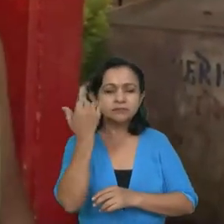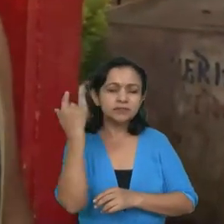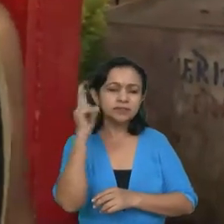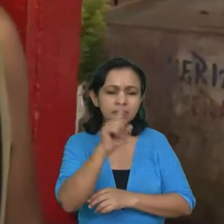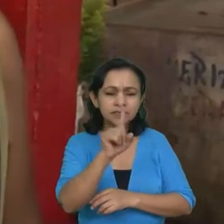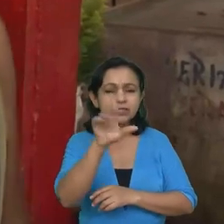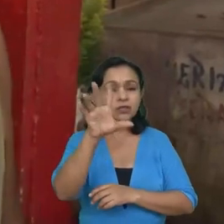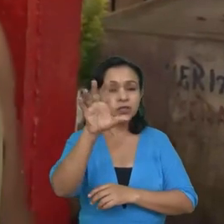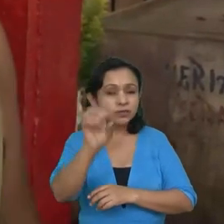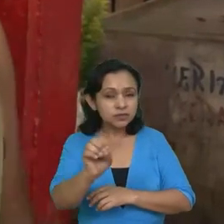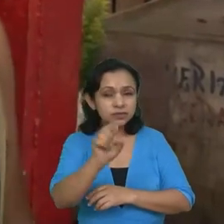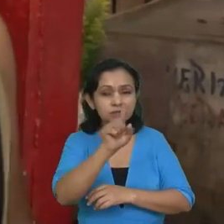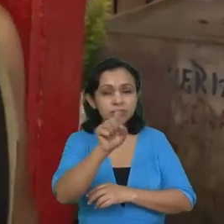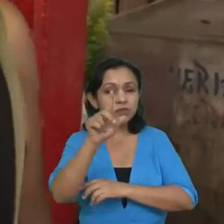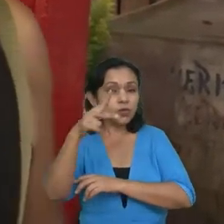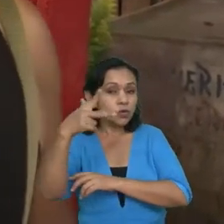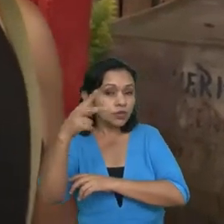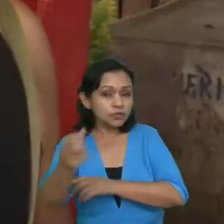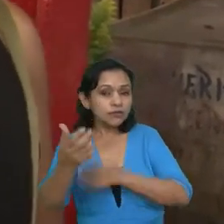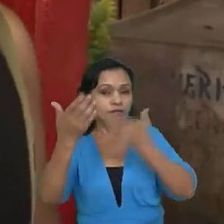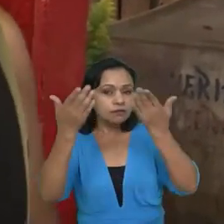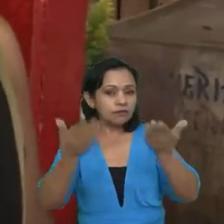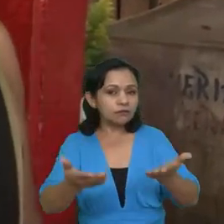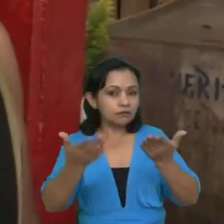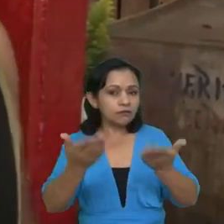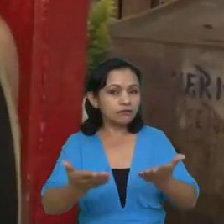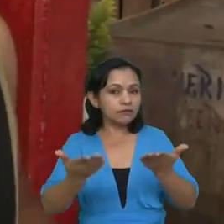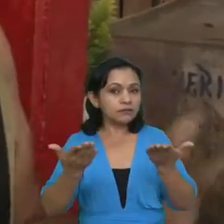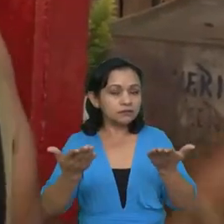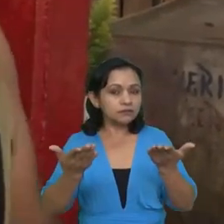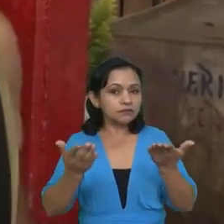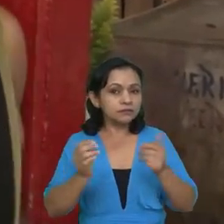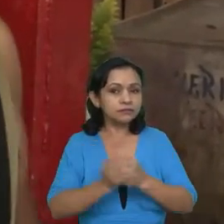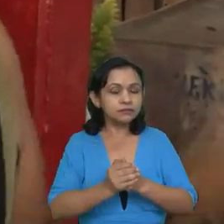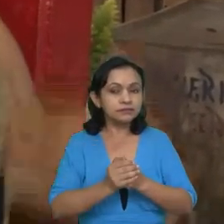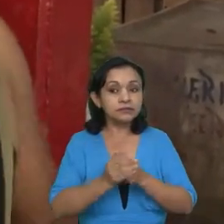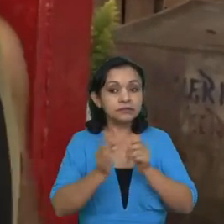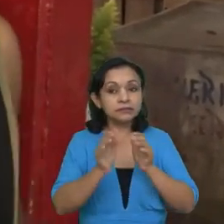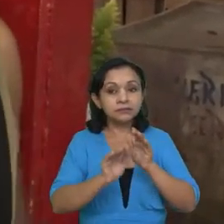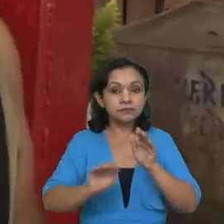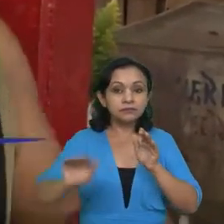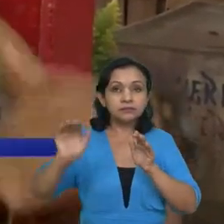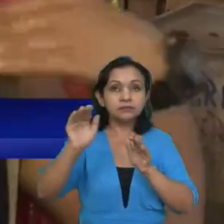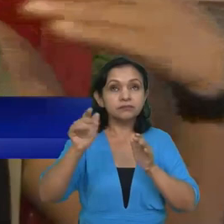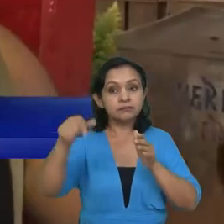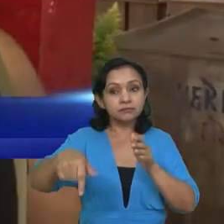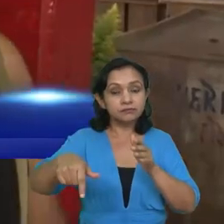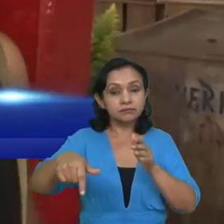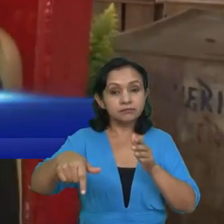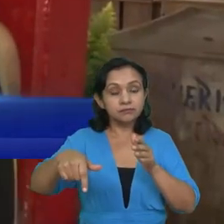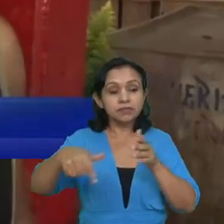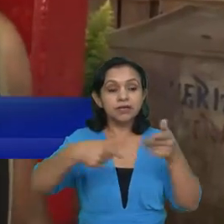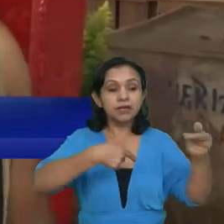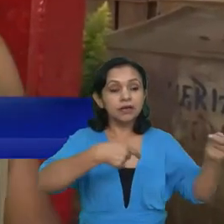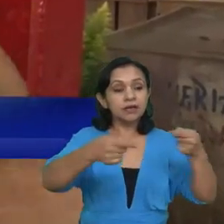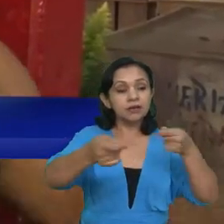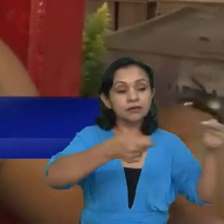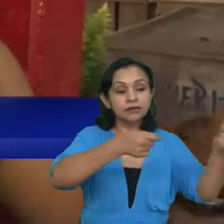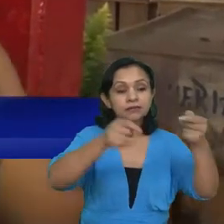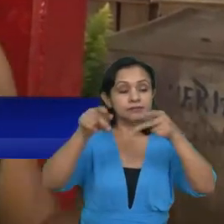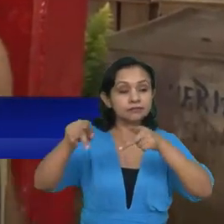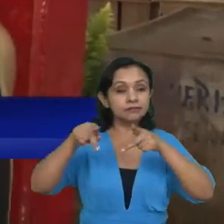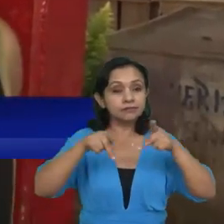150 180 las libras esto se llama y eso por mayor ahora traerlo aquí a lo que es al público